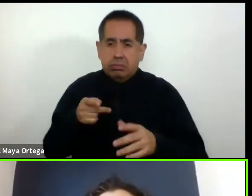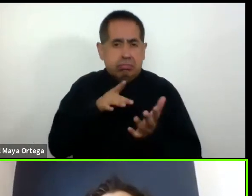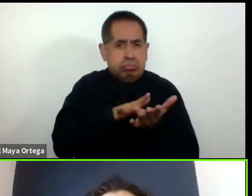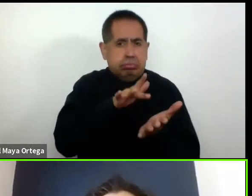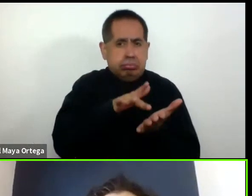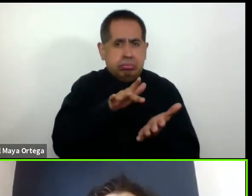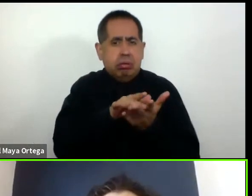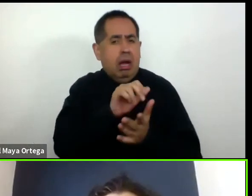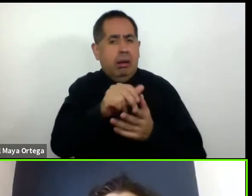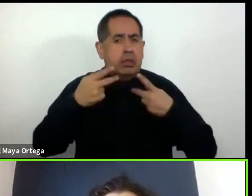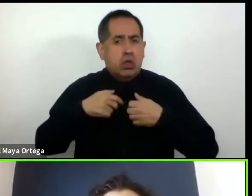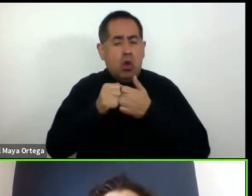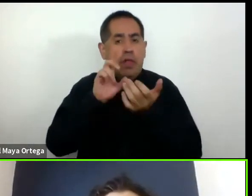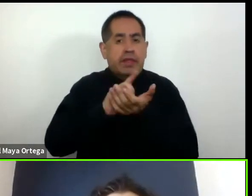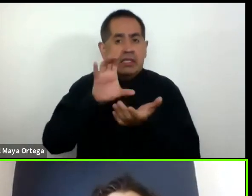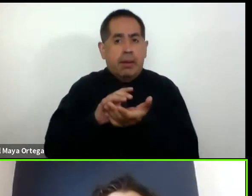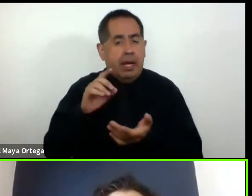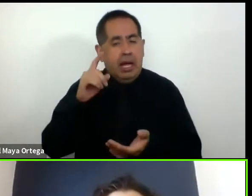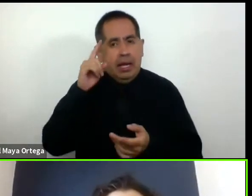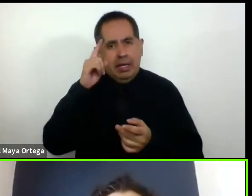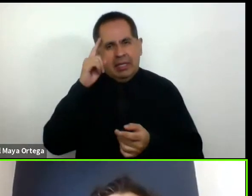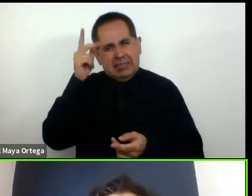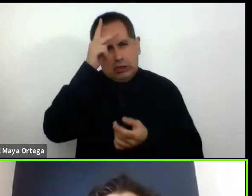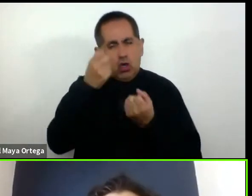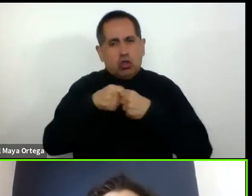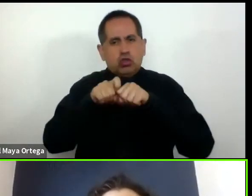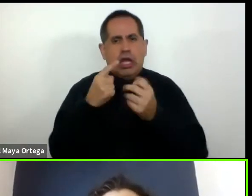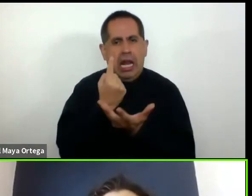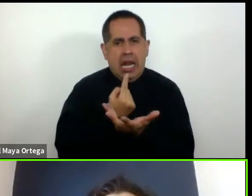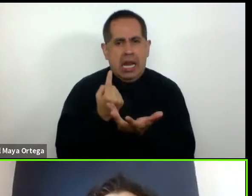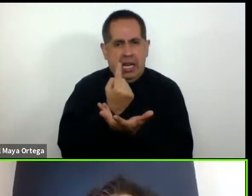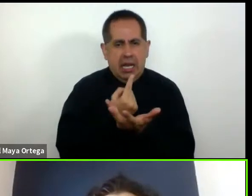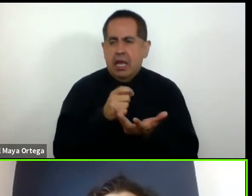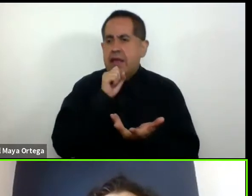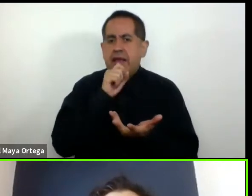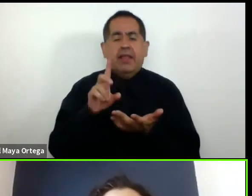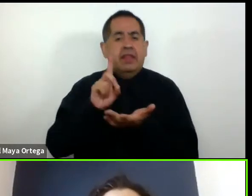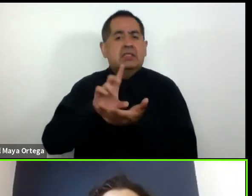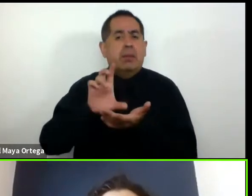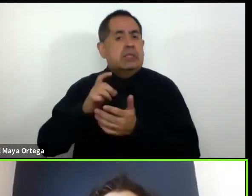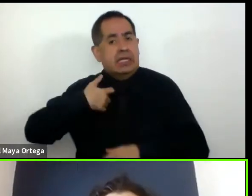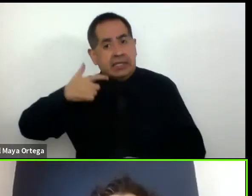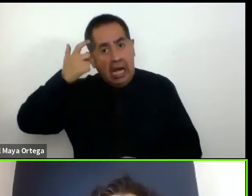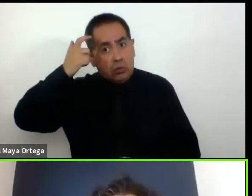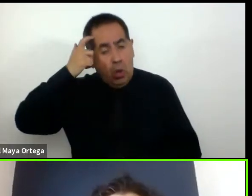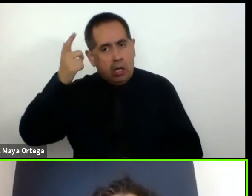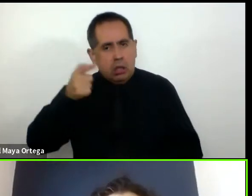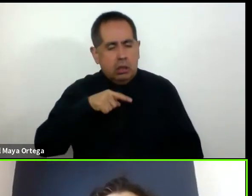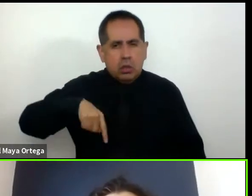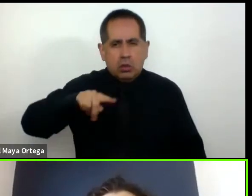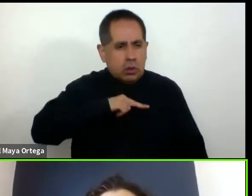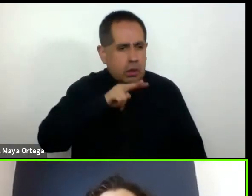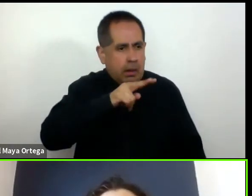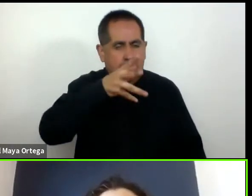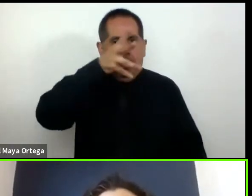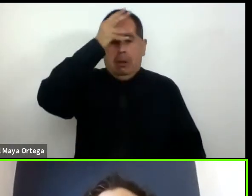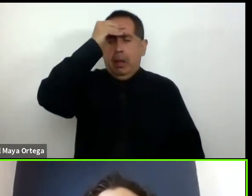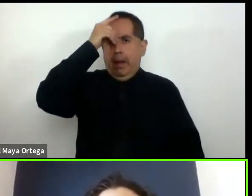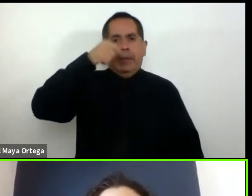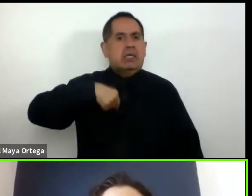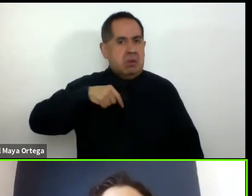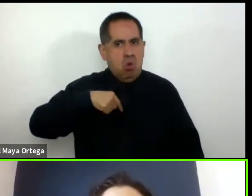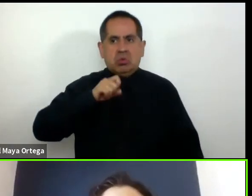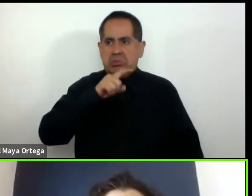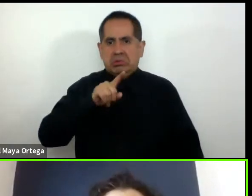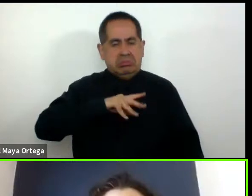personas con discapacidad psicosocial y personas con discapacidad intelectual, y ha habido varios aprendizajes en ese sentido. Por un